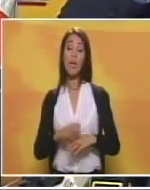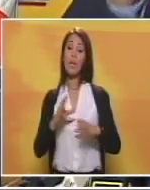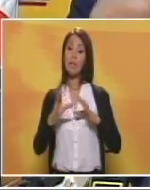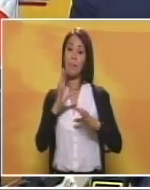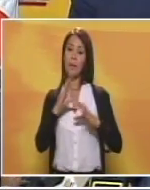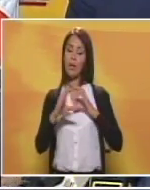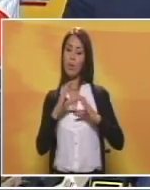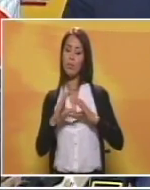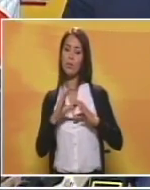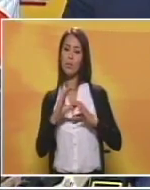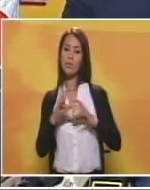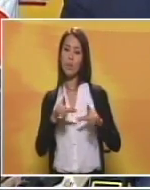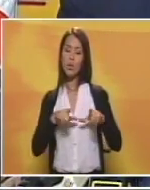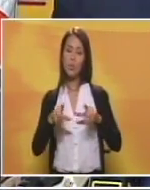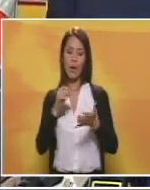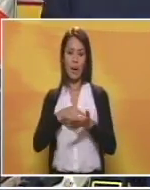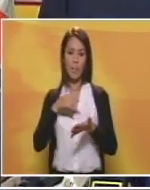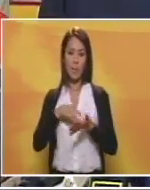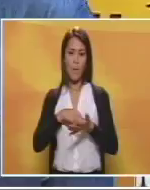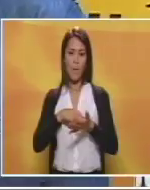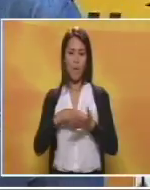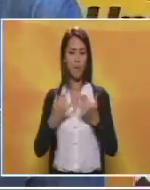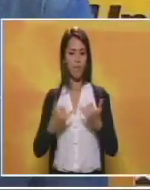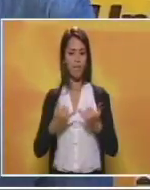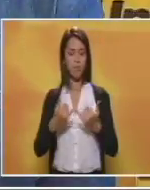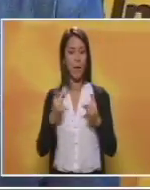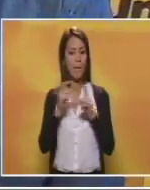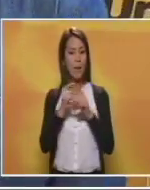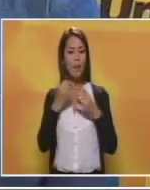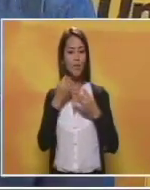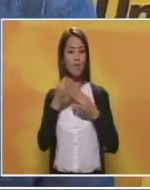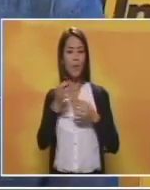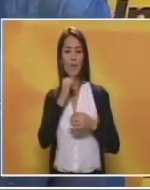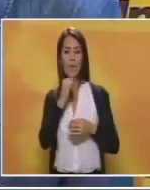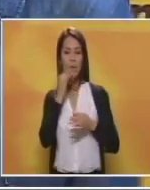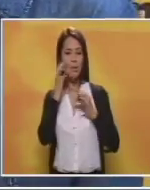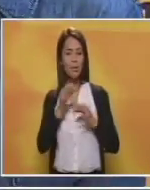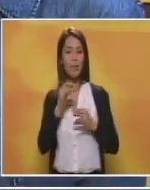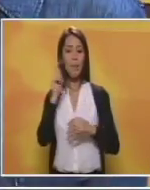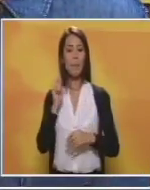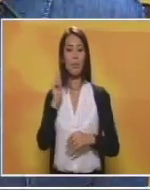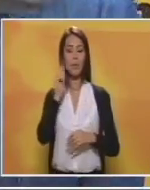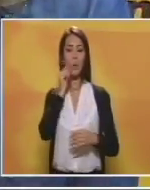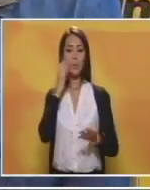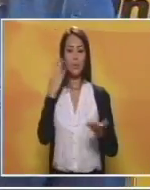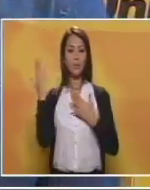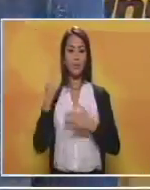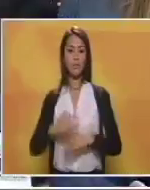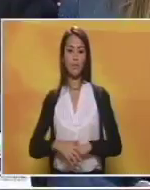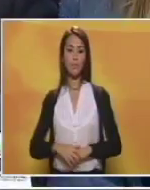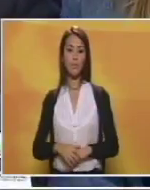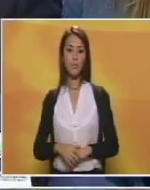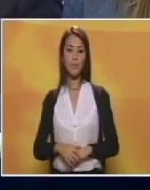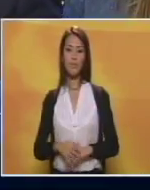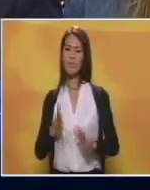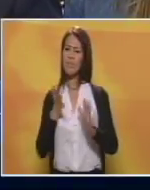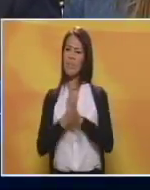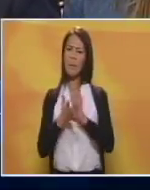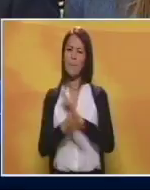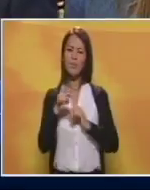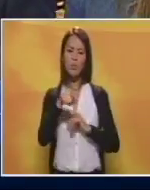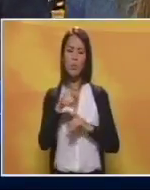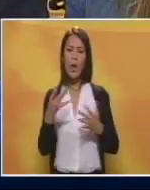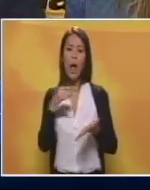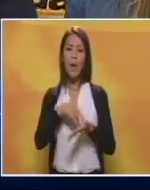comunicación del Estado Carabobo. A continuación, palabras del diputado Juan Miguel Mateos. ¿Qué ocurrió allí